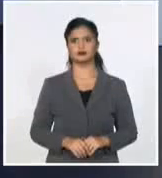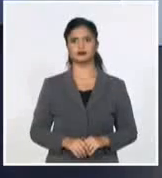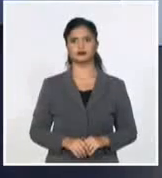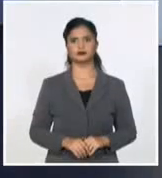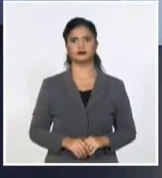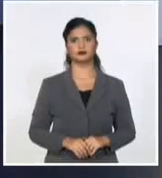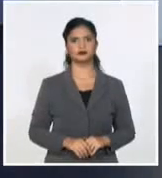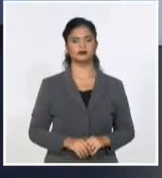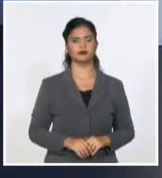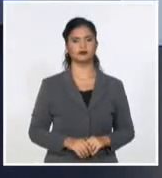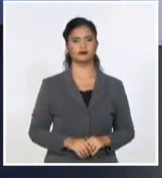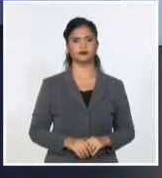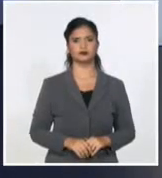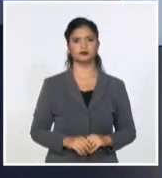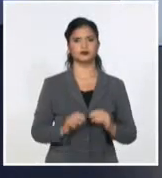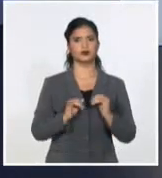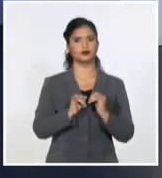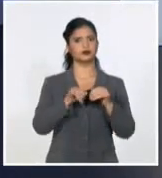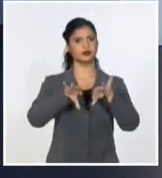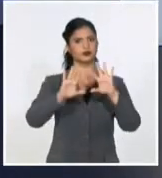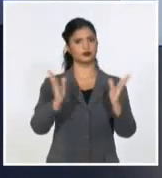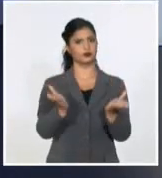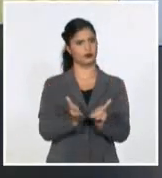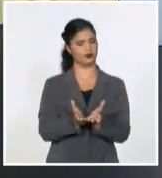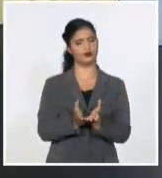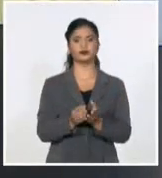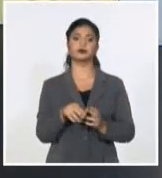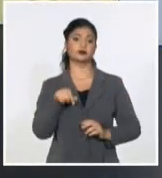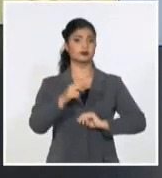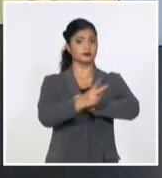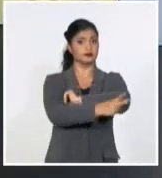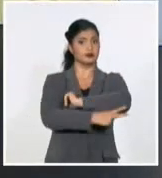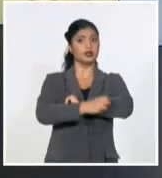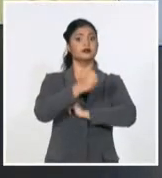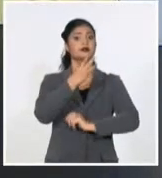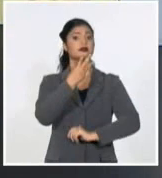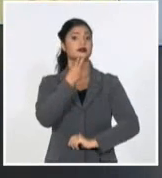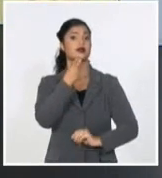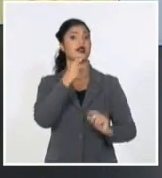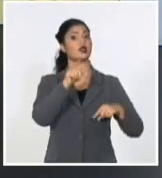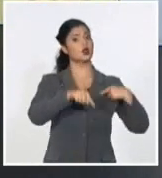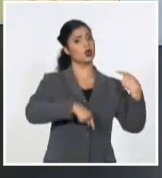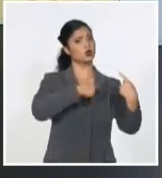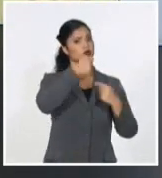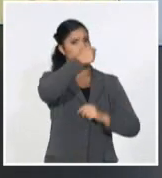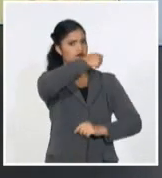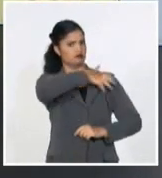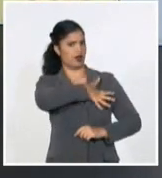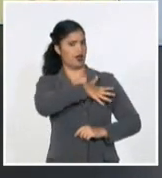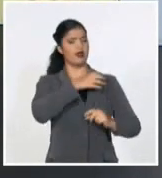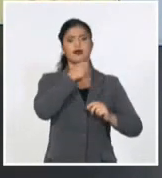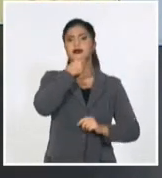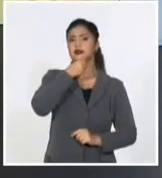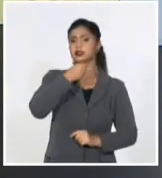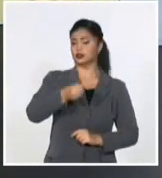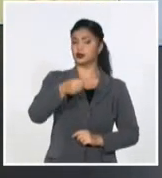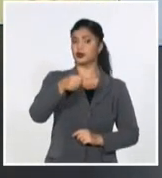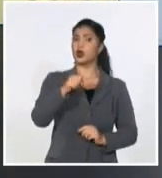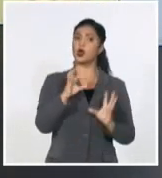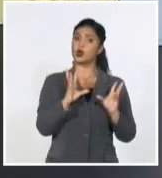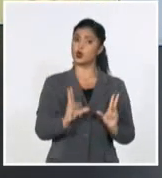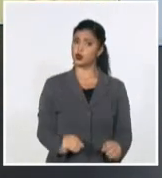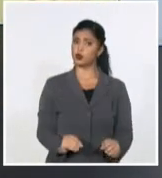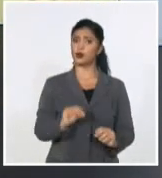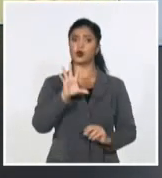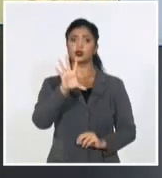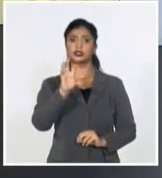Veamos qué sucede más allá de las fronteras cubanas. El vocero de las Fuerzas Armadas israelíes, contraalmirante Daniel Hagari, anunció que 50.000